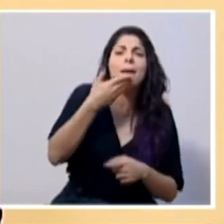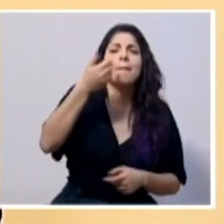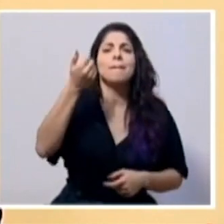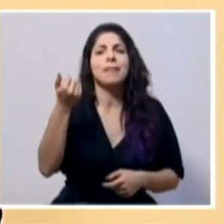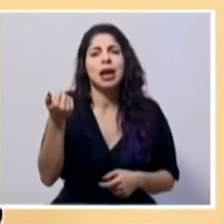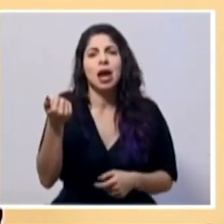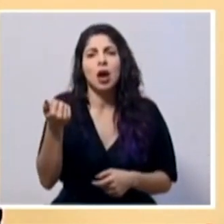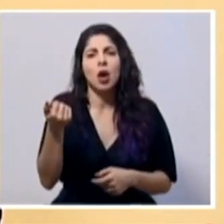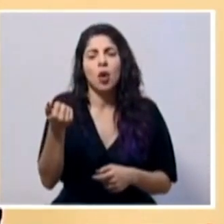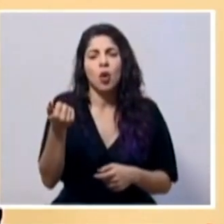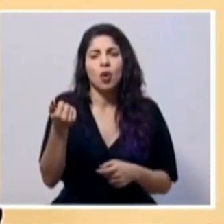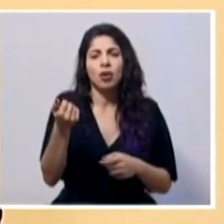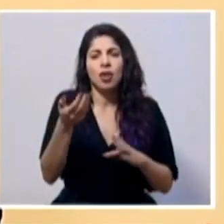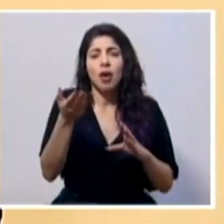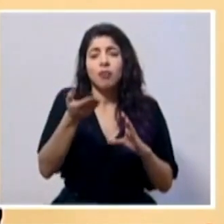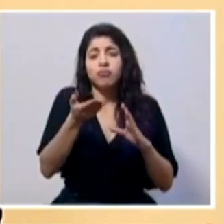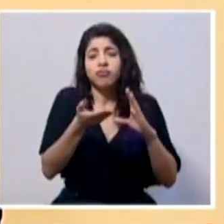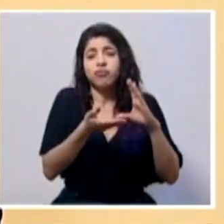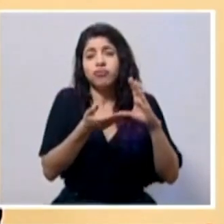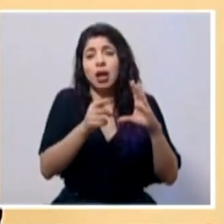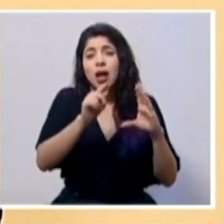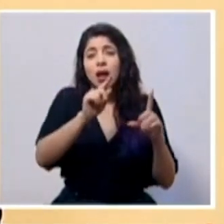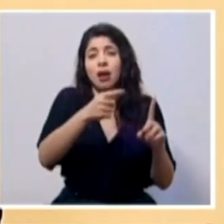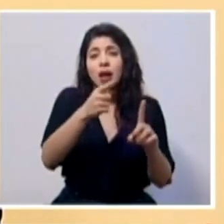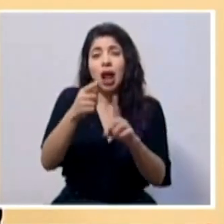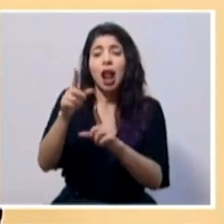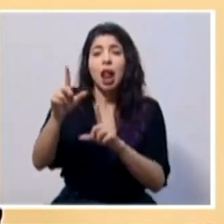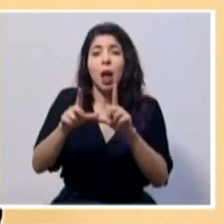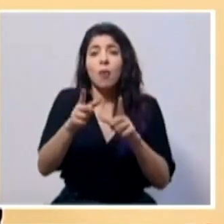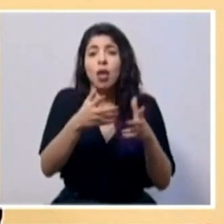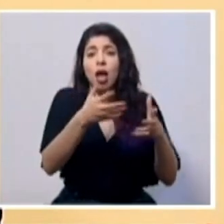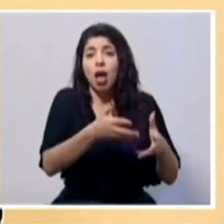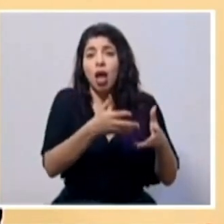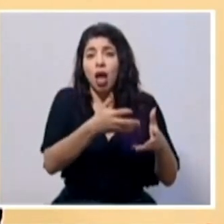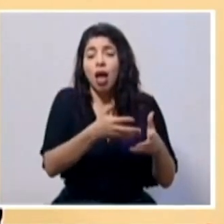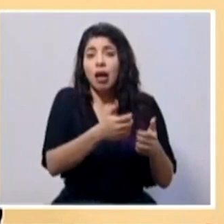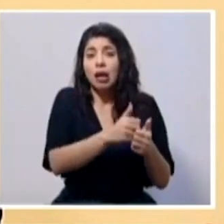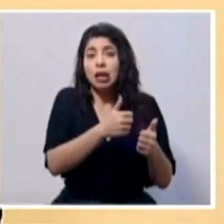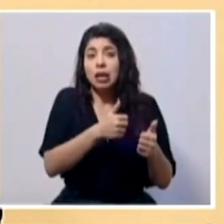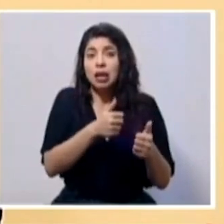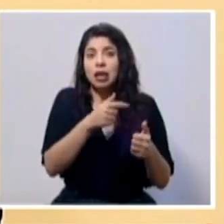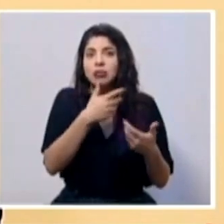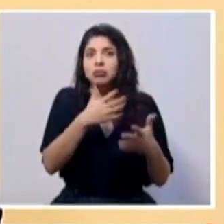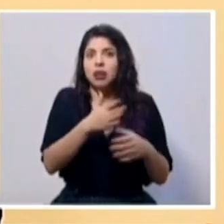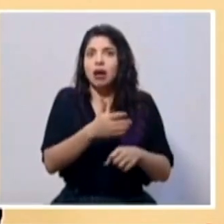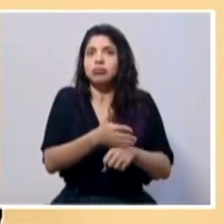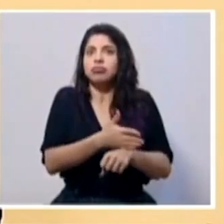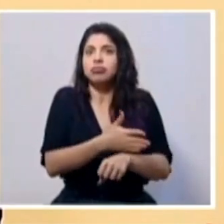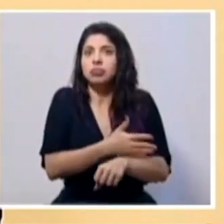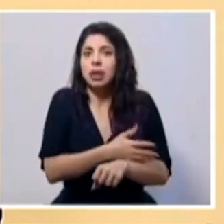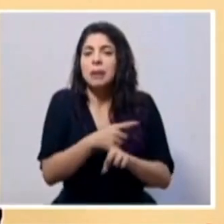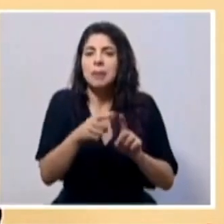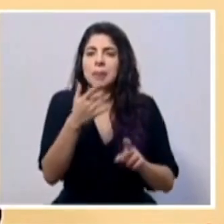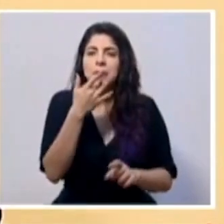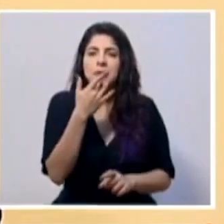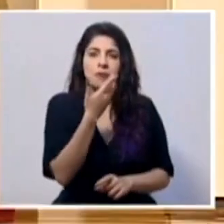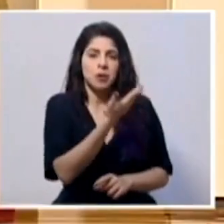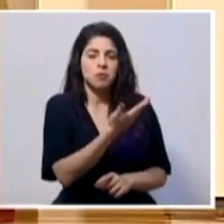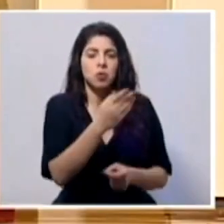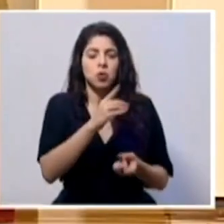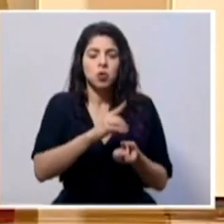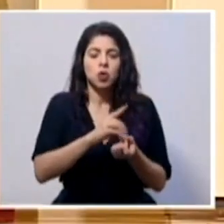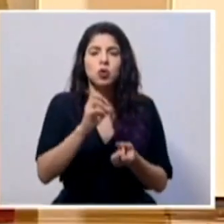posible de ese acúmulo de pruebas que se había generado, y yo sé que pues ya se ha ido avanzando en ese tema, pero que sea el doctor Ruiz el que se